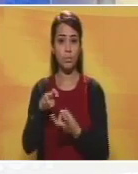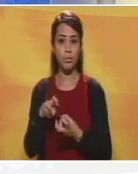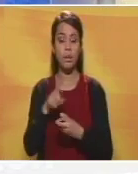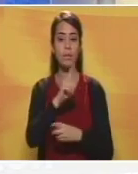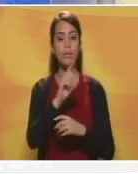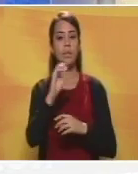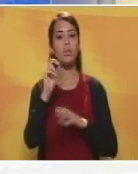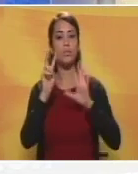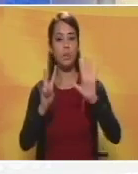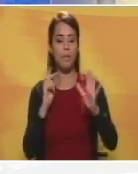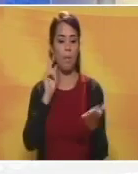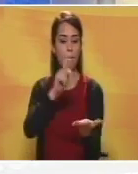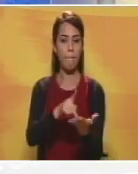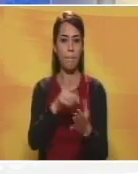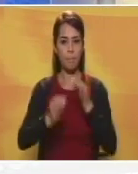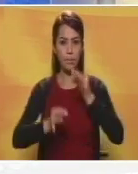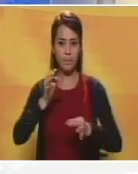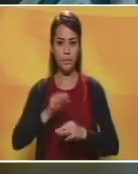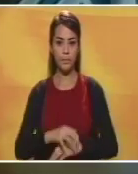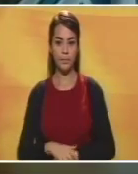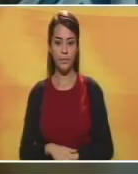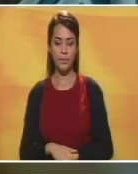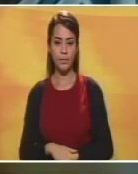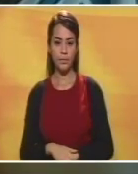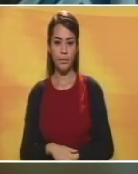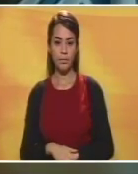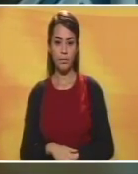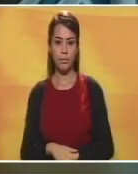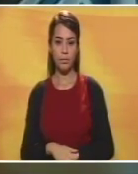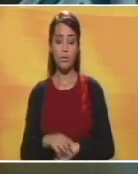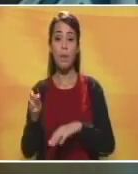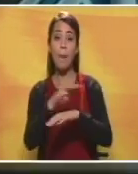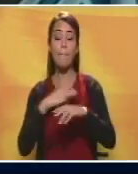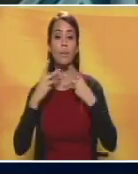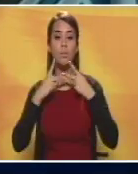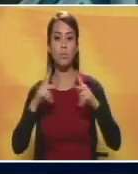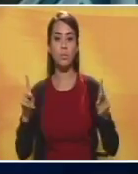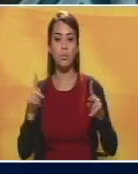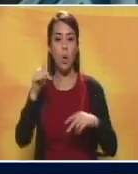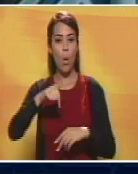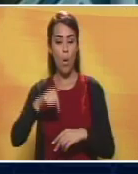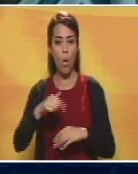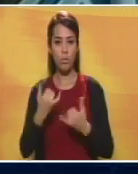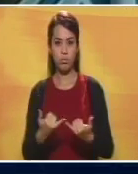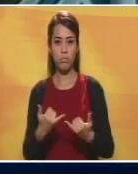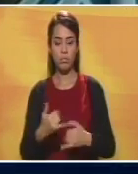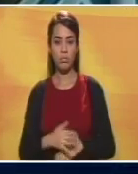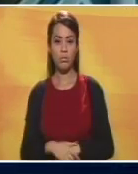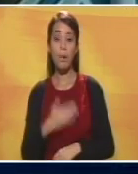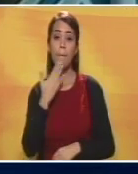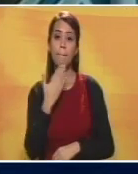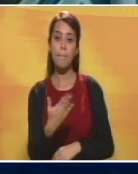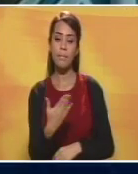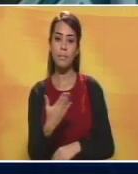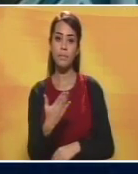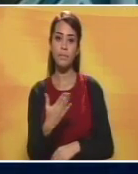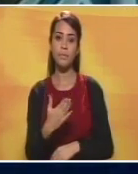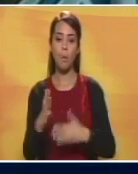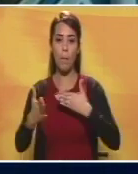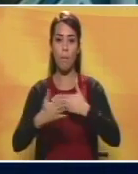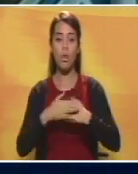107 fueron presentadas ante tribunales. El Ministerio Público hoy, en este momento, ha solicitado el bloqueo